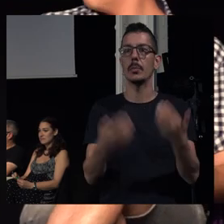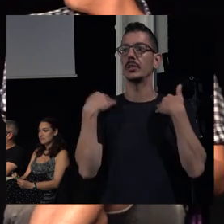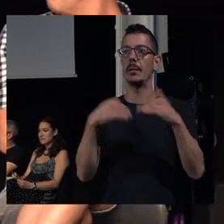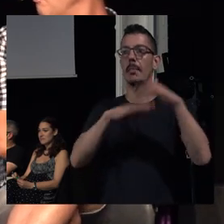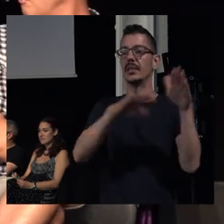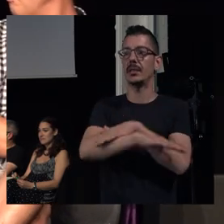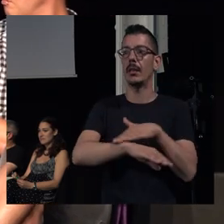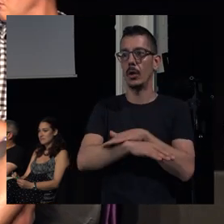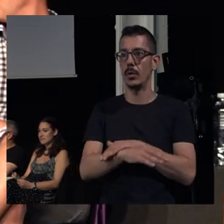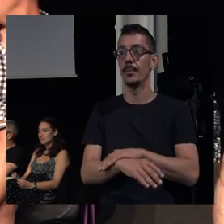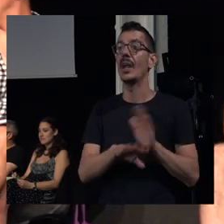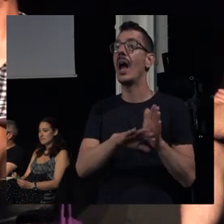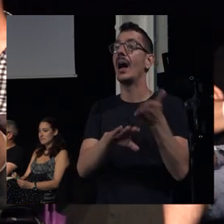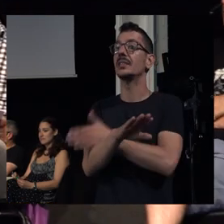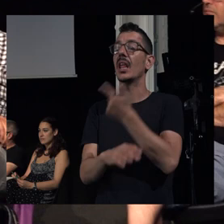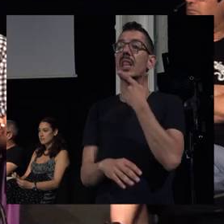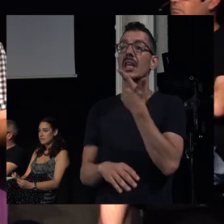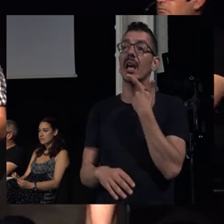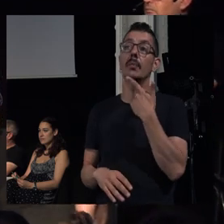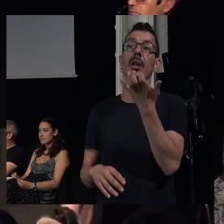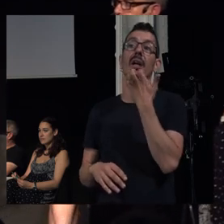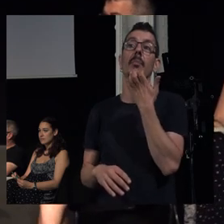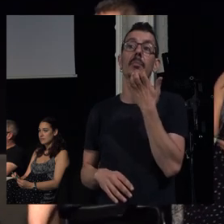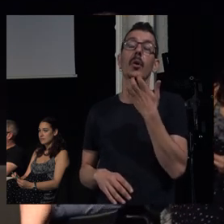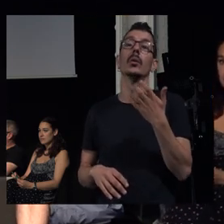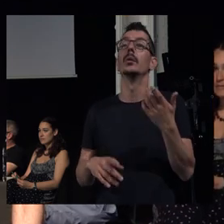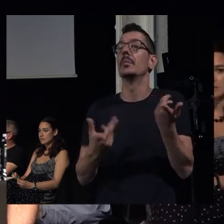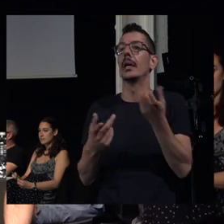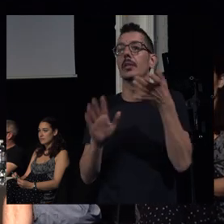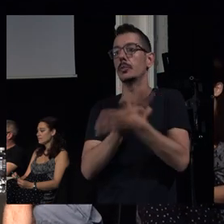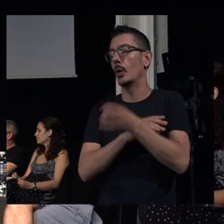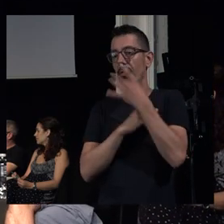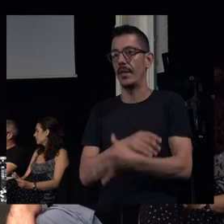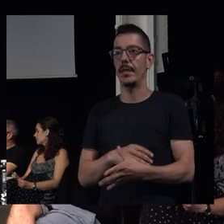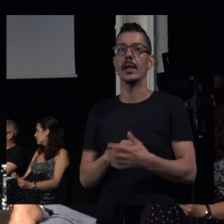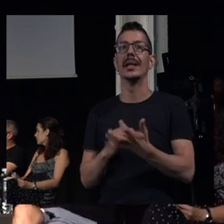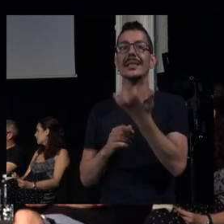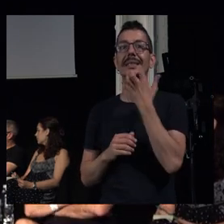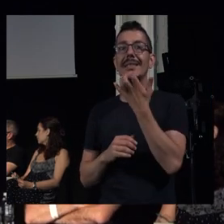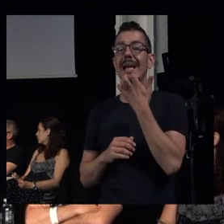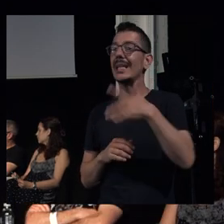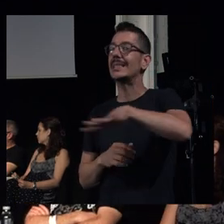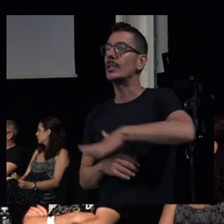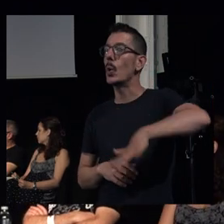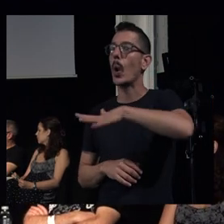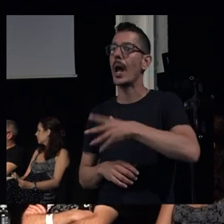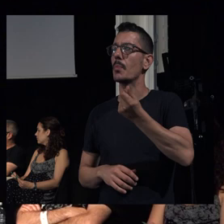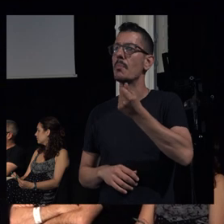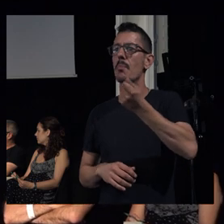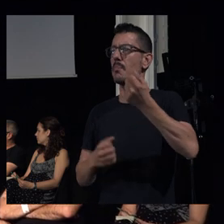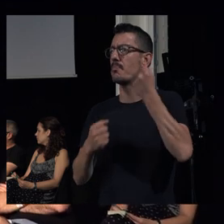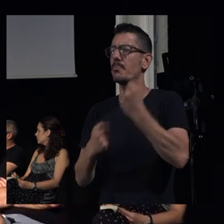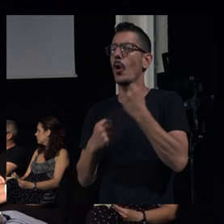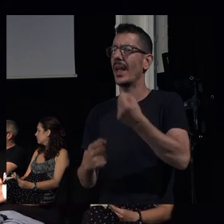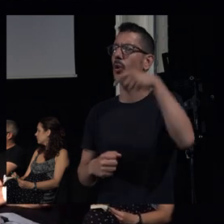las administraciones locales, lo que es el Departamento de Urbanismo, os lo voy a contar muy fácil. Tú el sitio con más poder, más caro, más